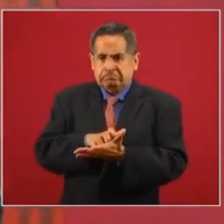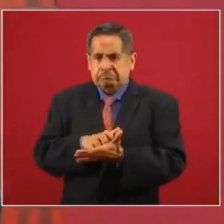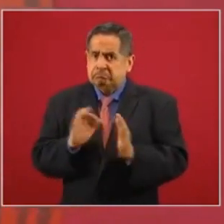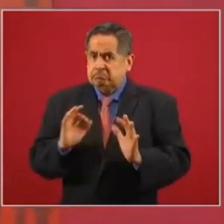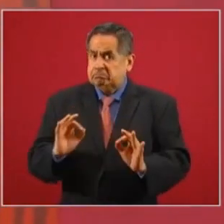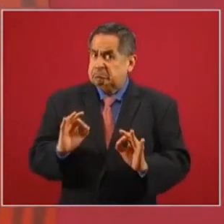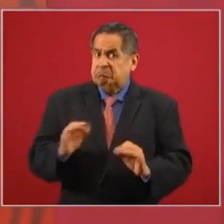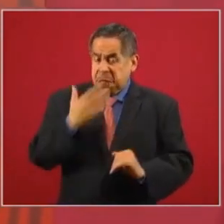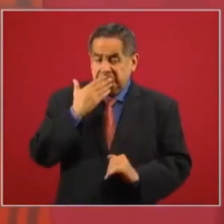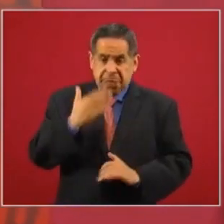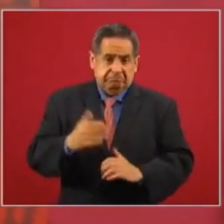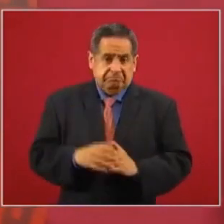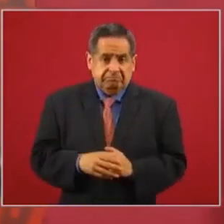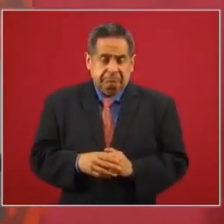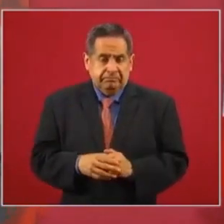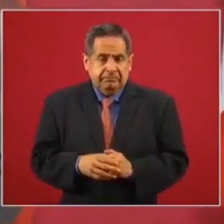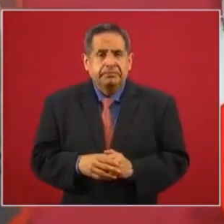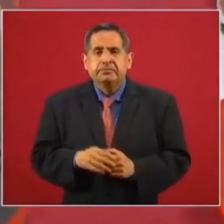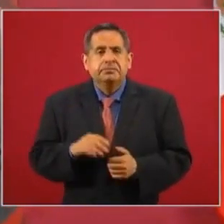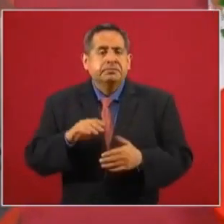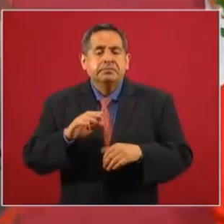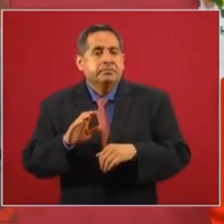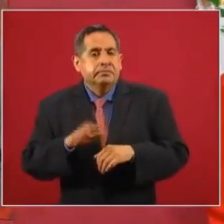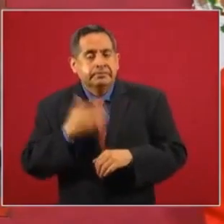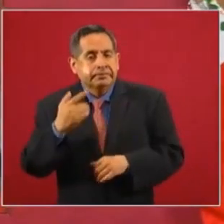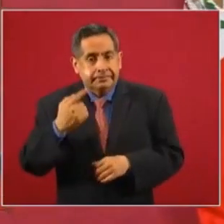porque en otros países